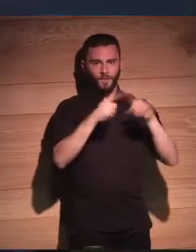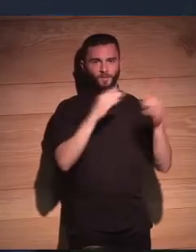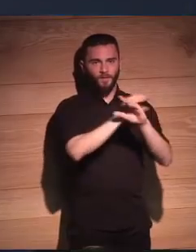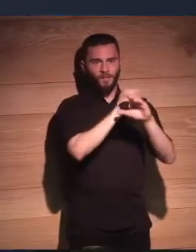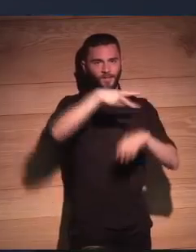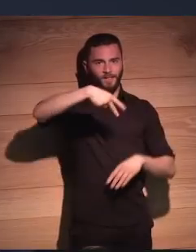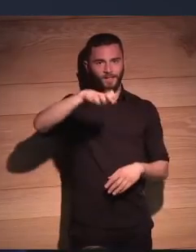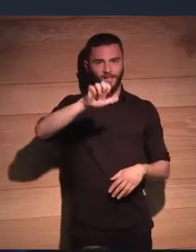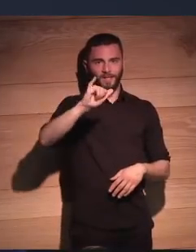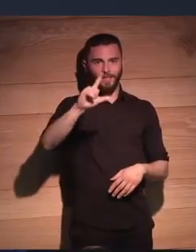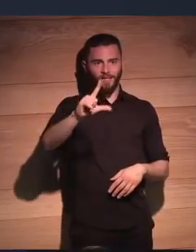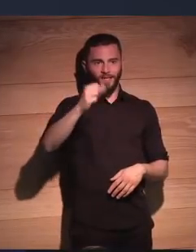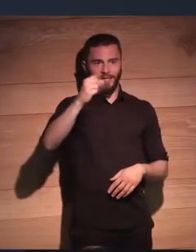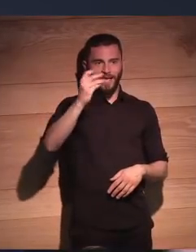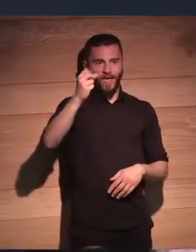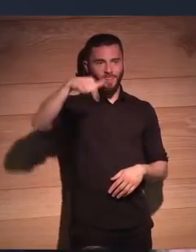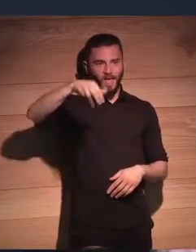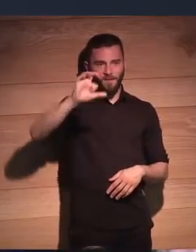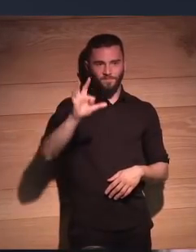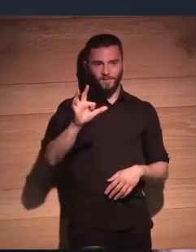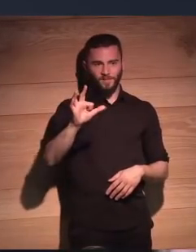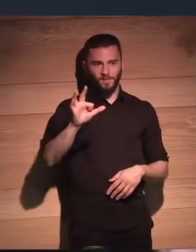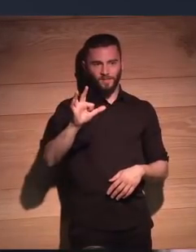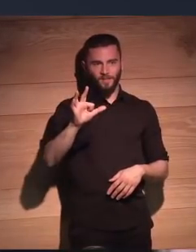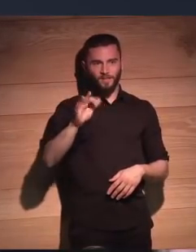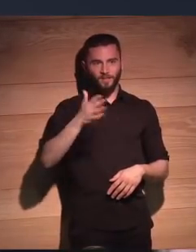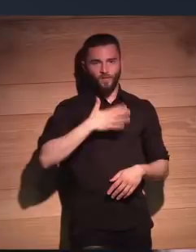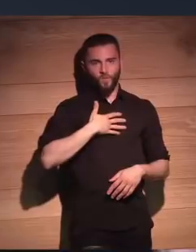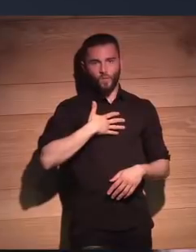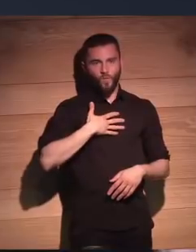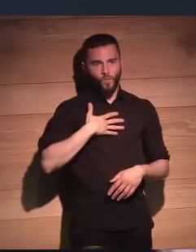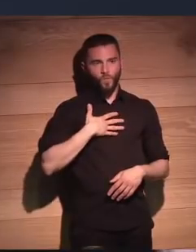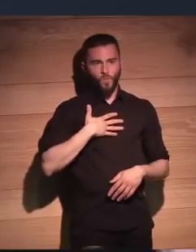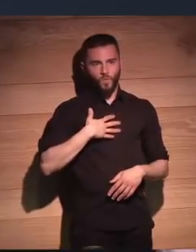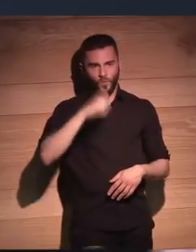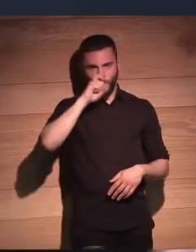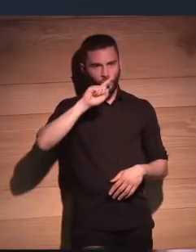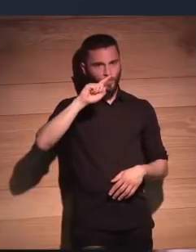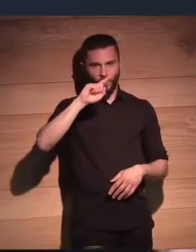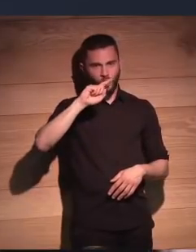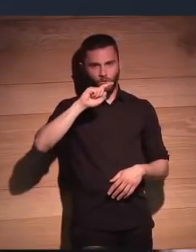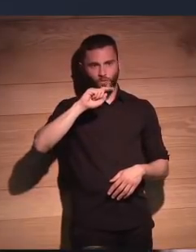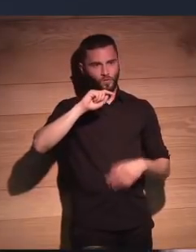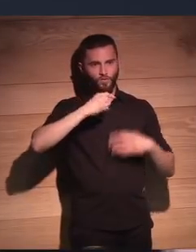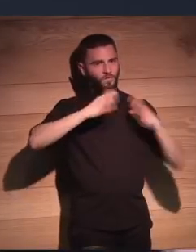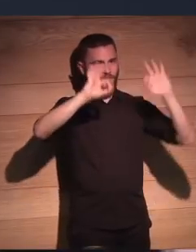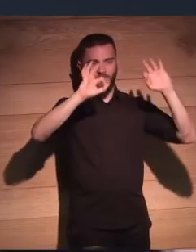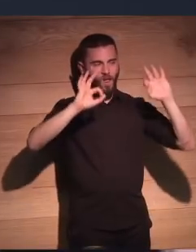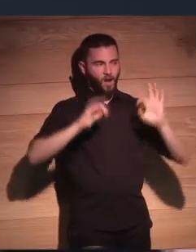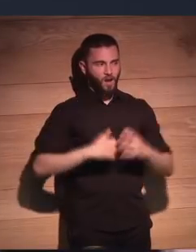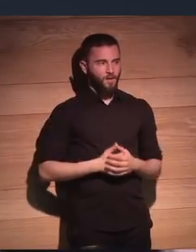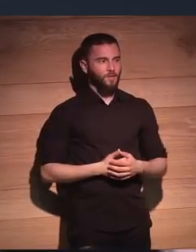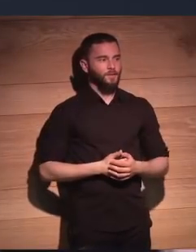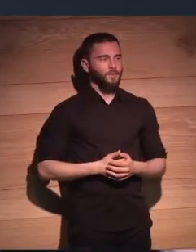Adams, que ese grafismo de Neil Adams me llamó y realmente fue lo primero que recuerdo de manera muy específica, ¿no?